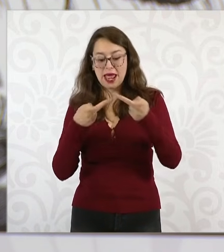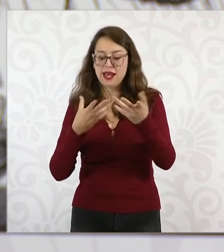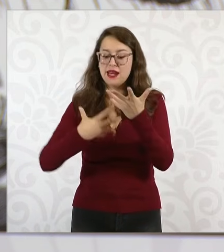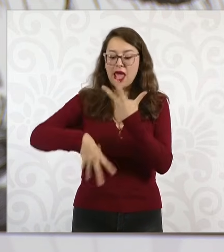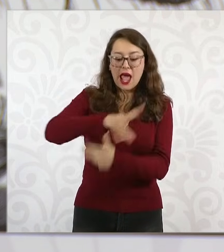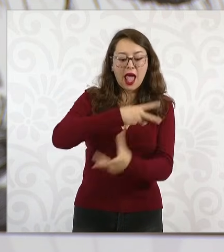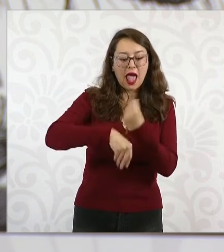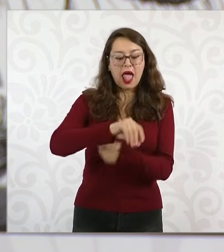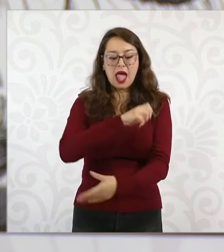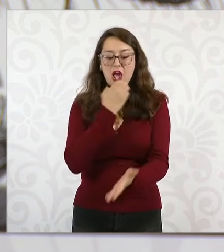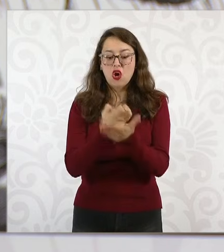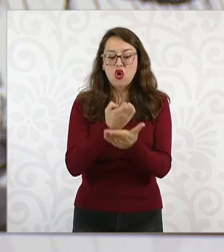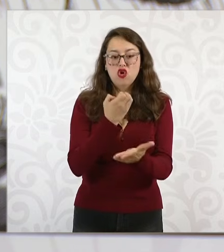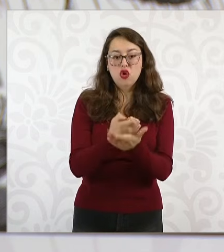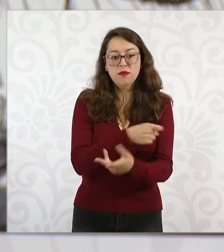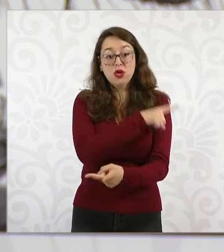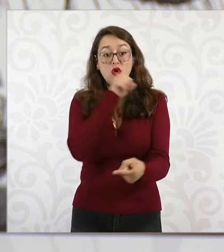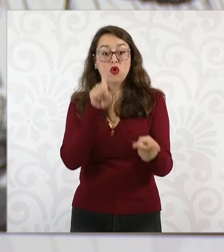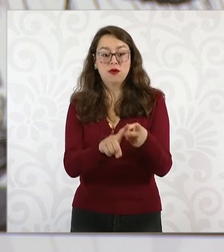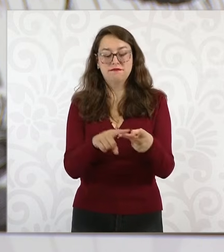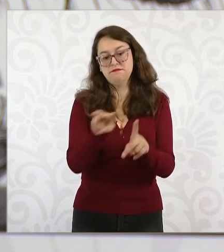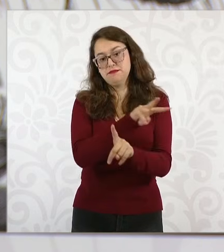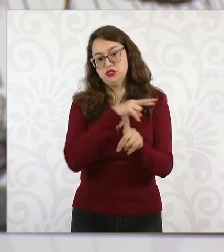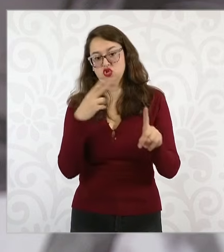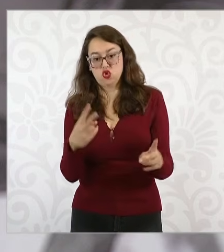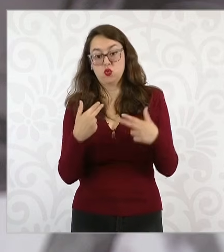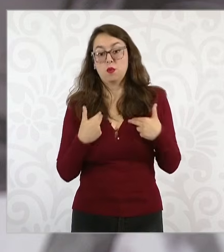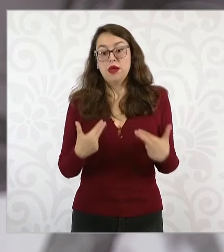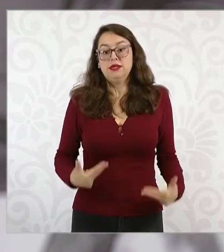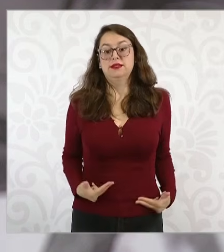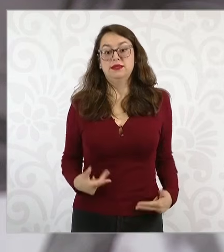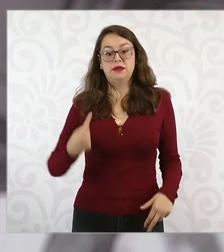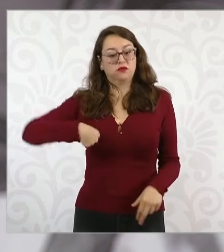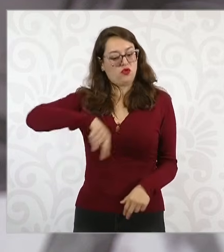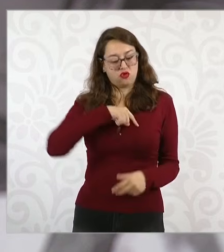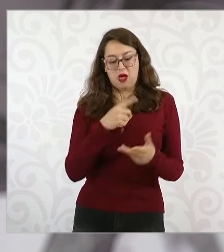humanista, que es la que nos caracteriza.